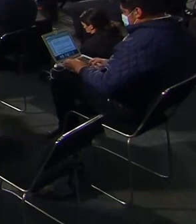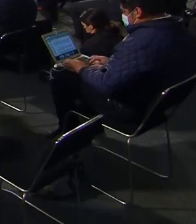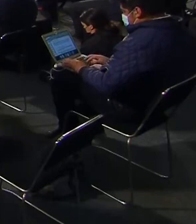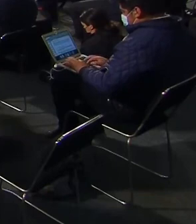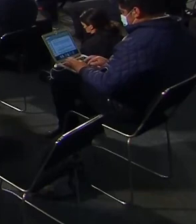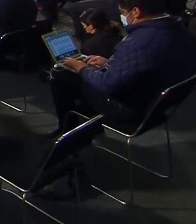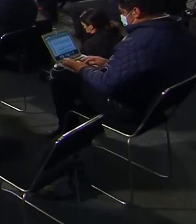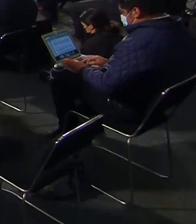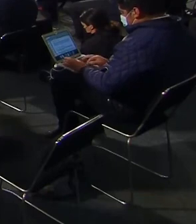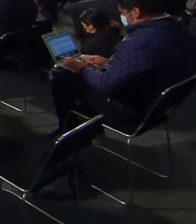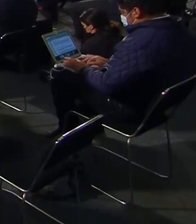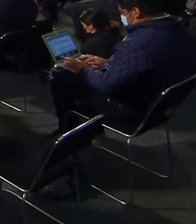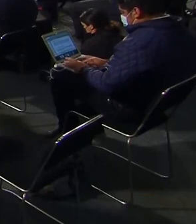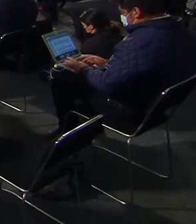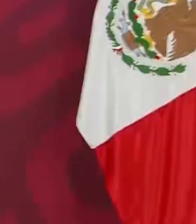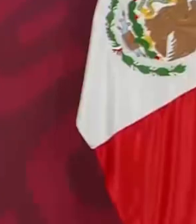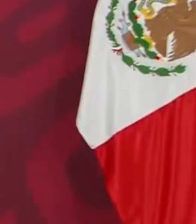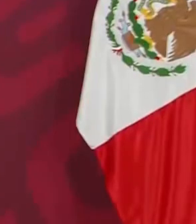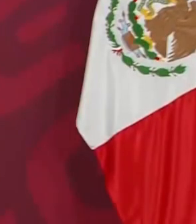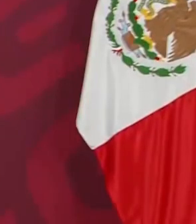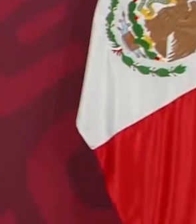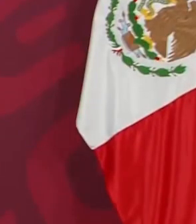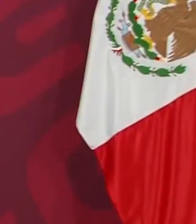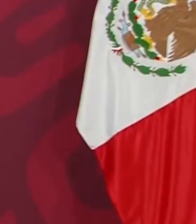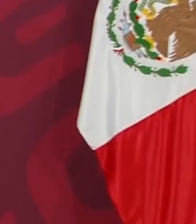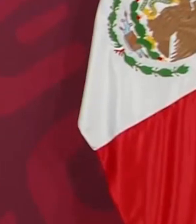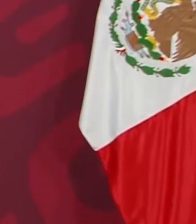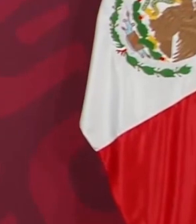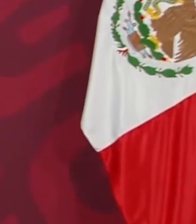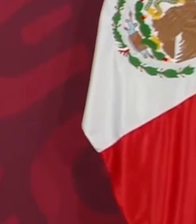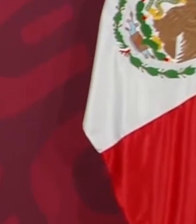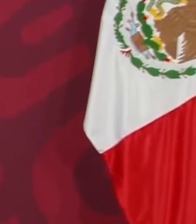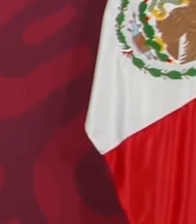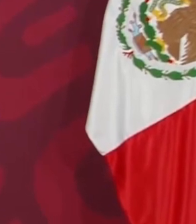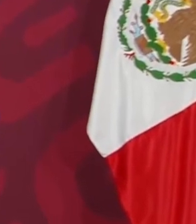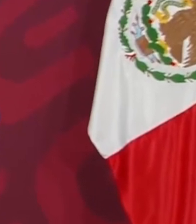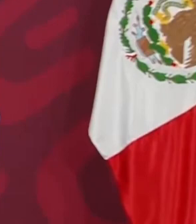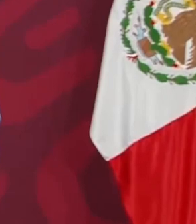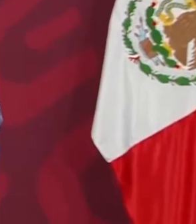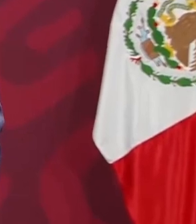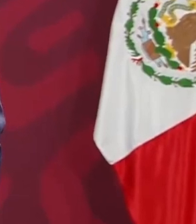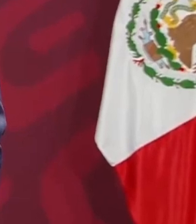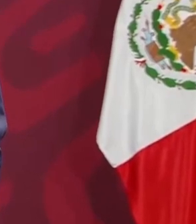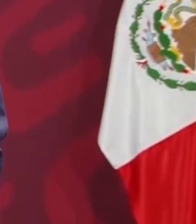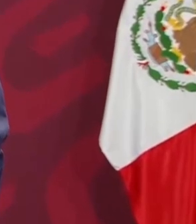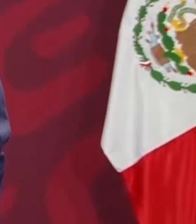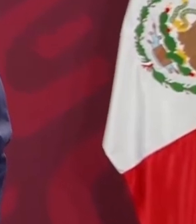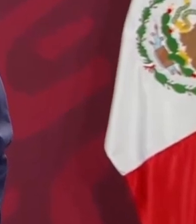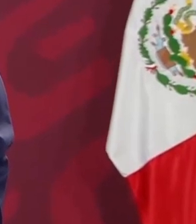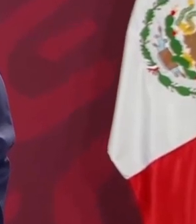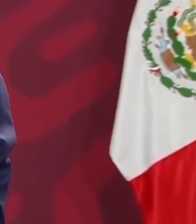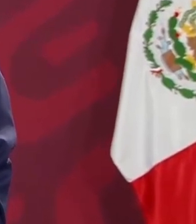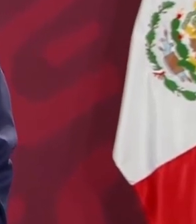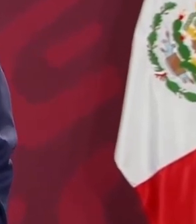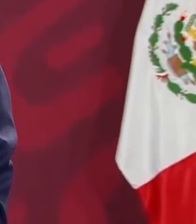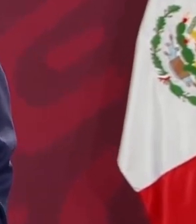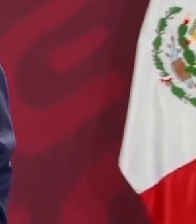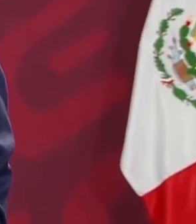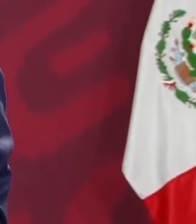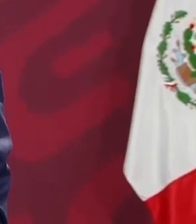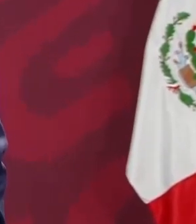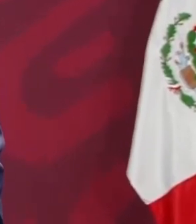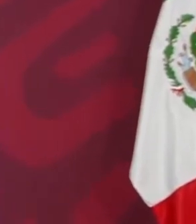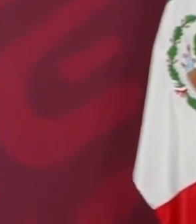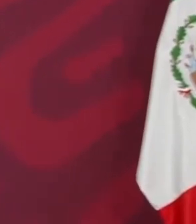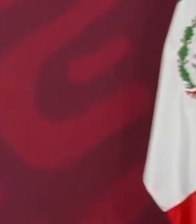de que mi heredero va a ser mi hijo Andrés, mi heredero político,